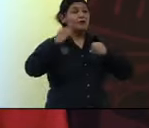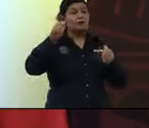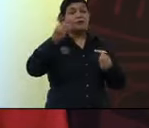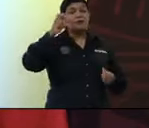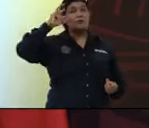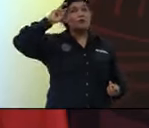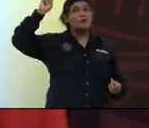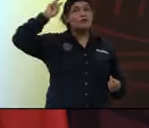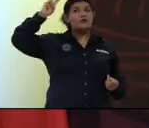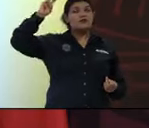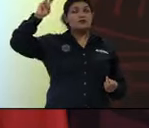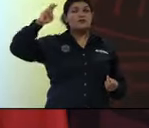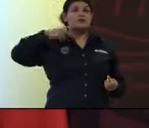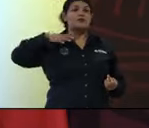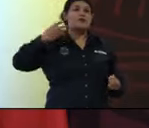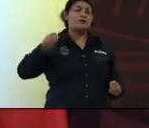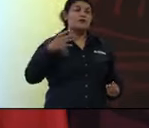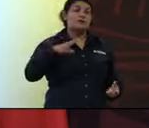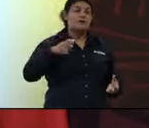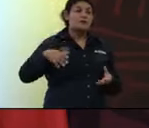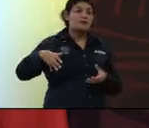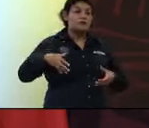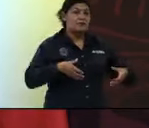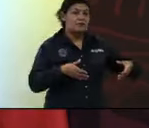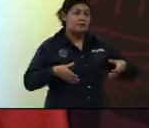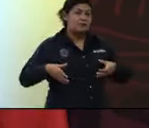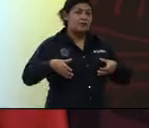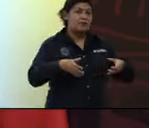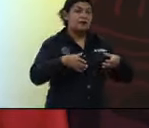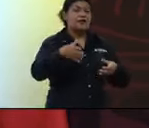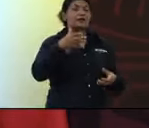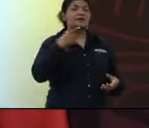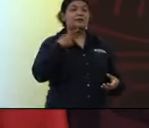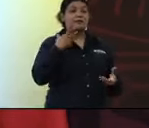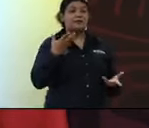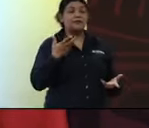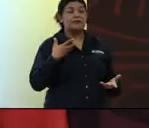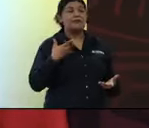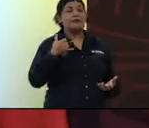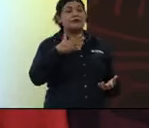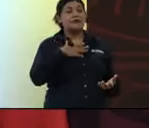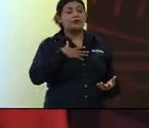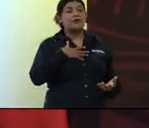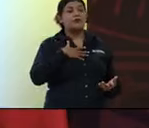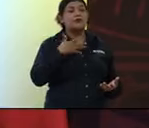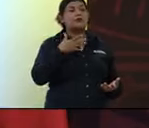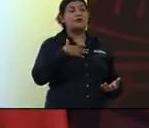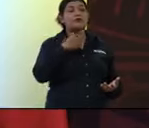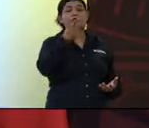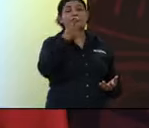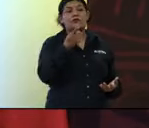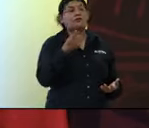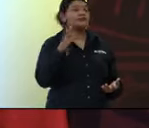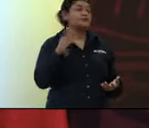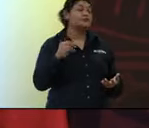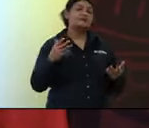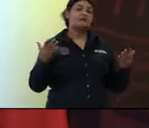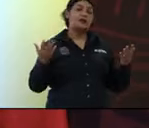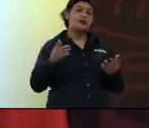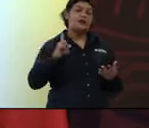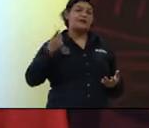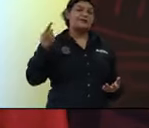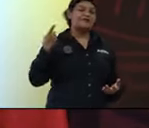hace muchísimos años, es una brecha, es un paso de servidumbre, pero yo, como les digo, no vamos a hacer actos autoritarios